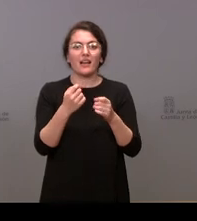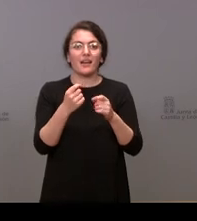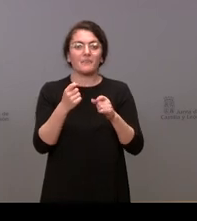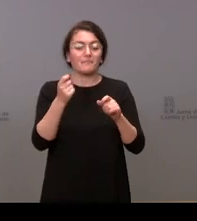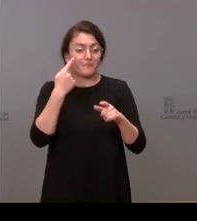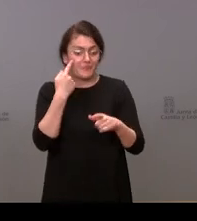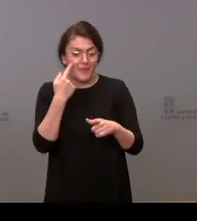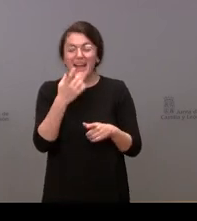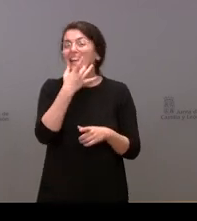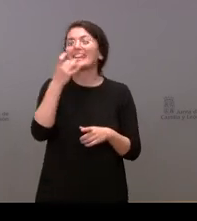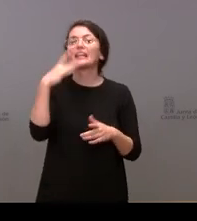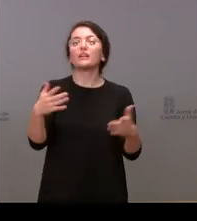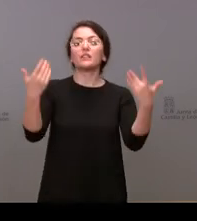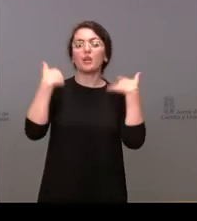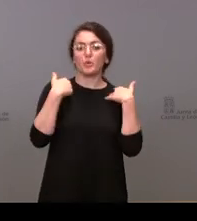datos físicamente